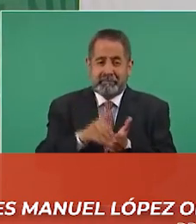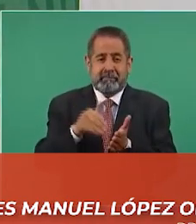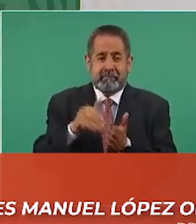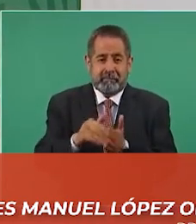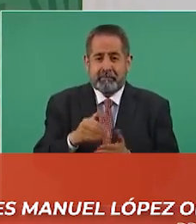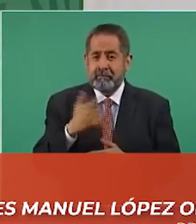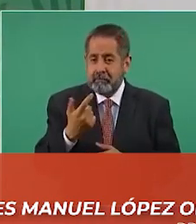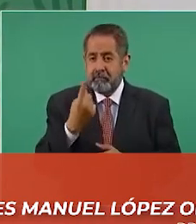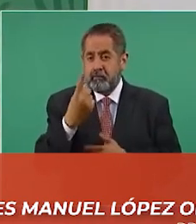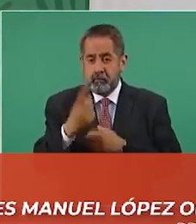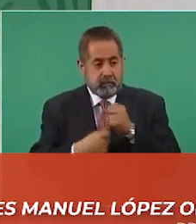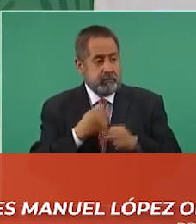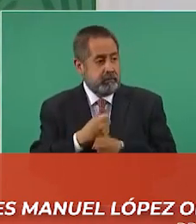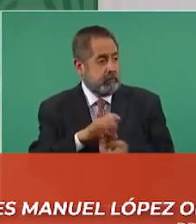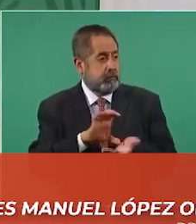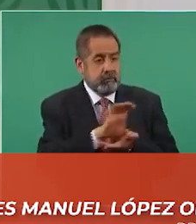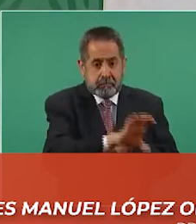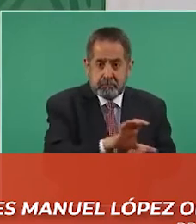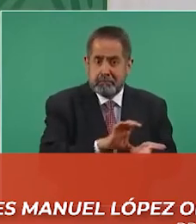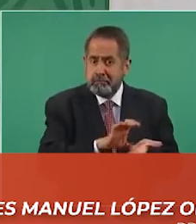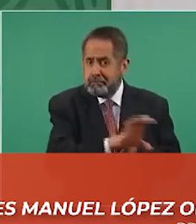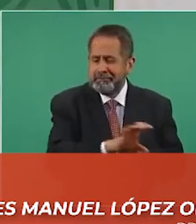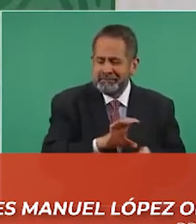3,500 millones de pesos por año.